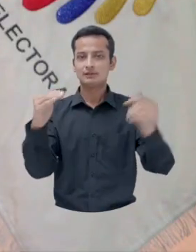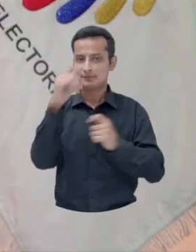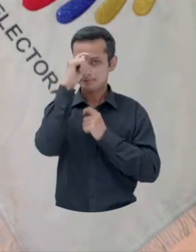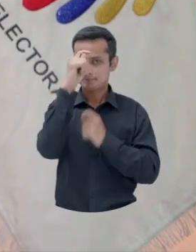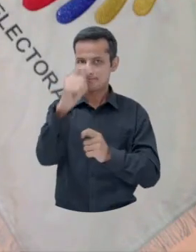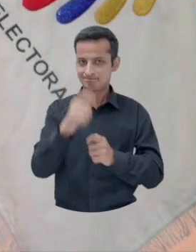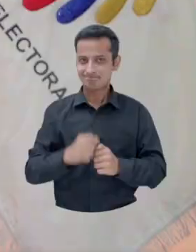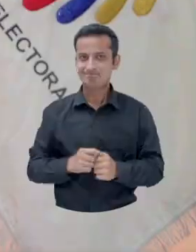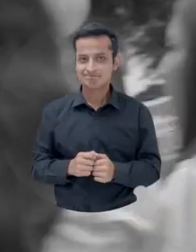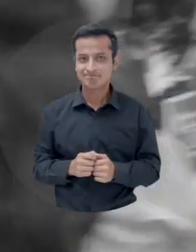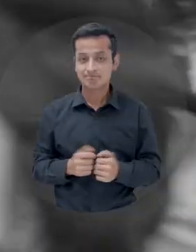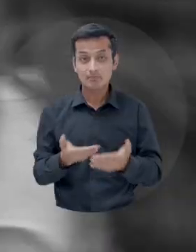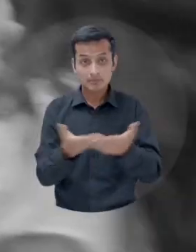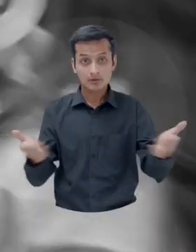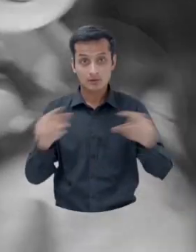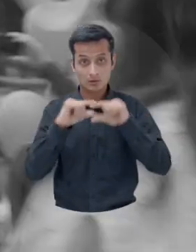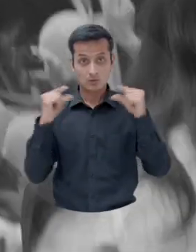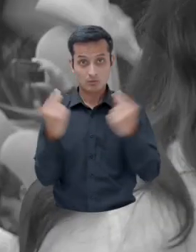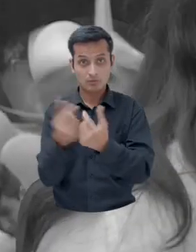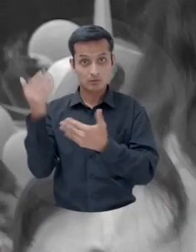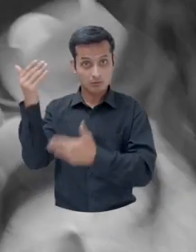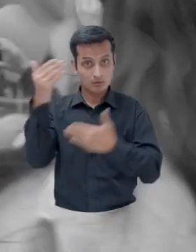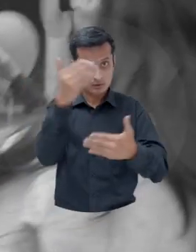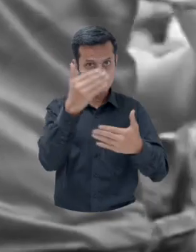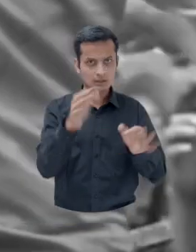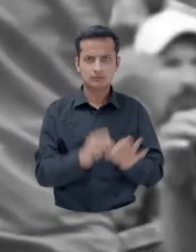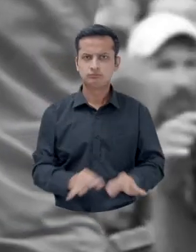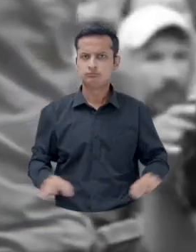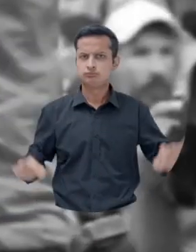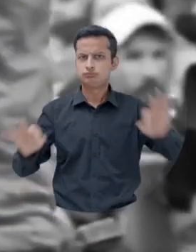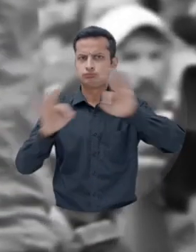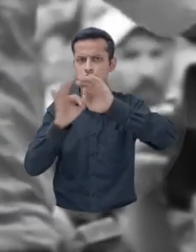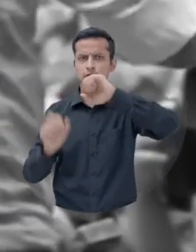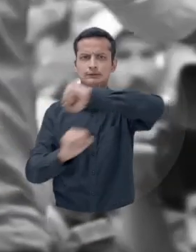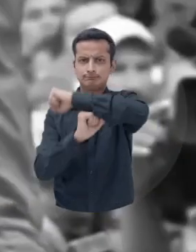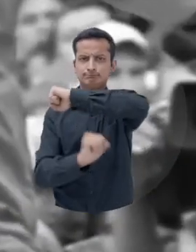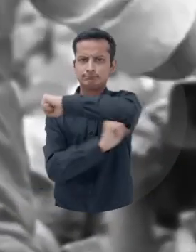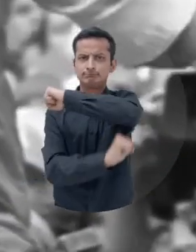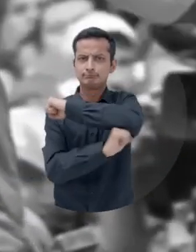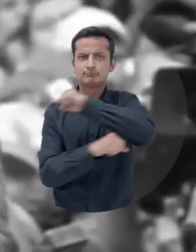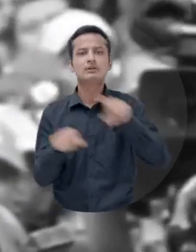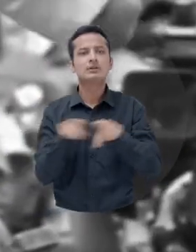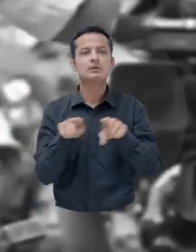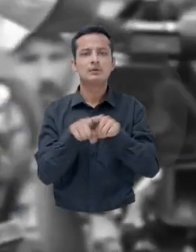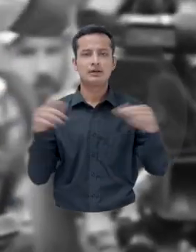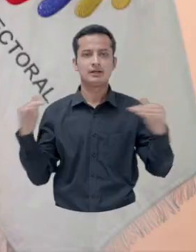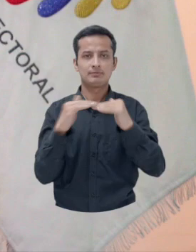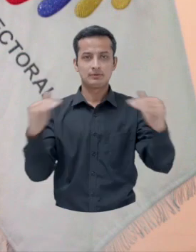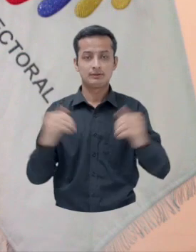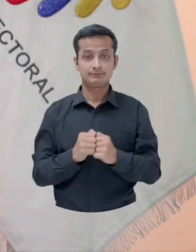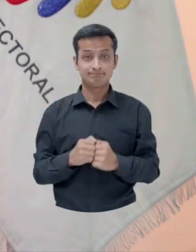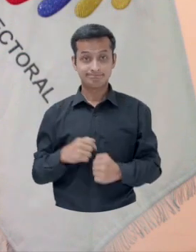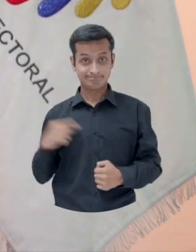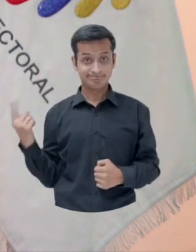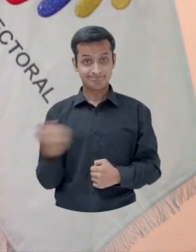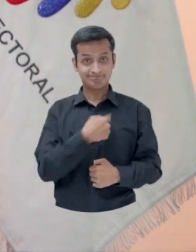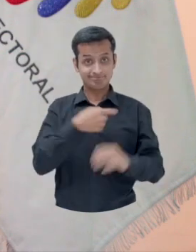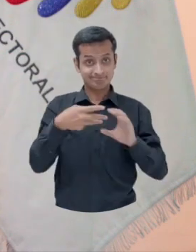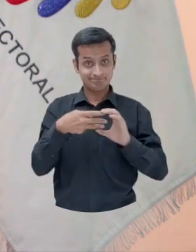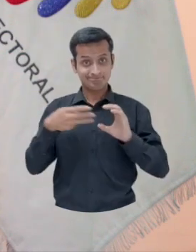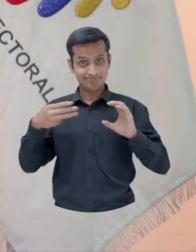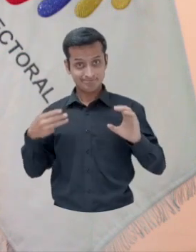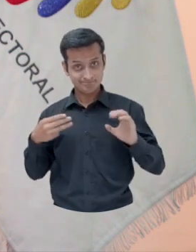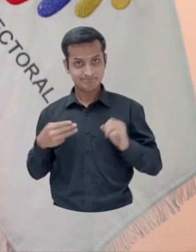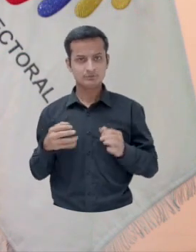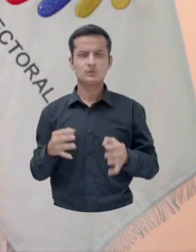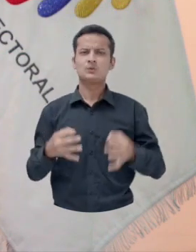la democracia. Las organizaciones políticas son el pilar fundamental de la democracia. Por ello, desde el